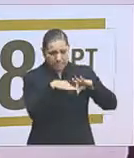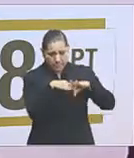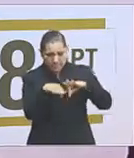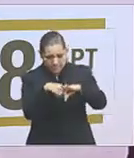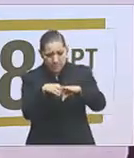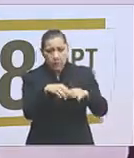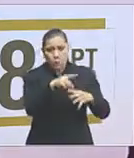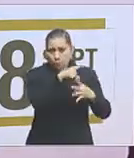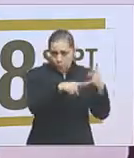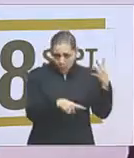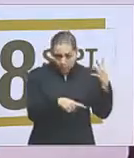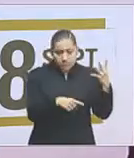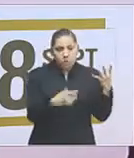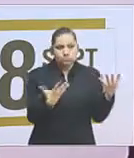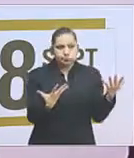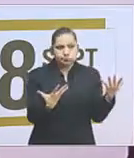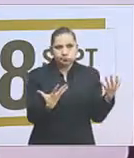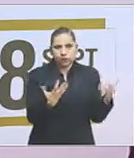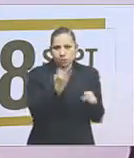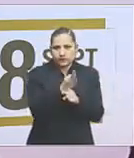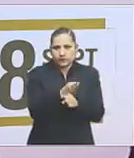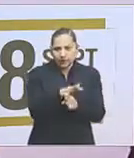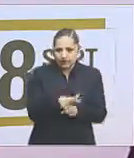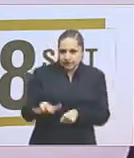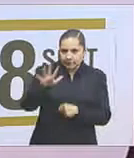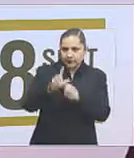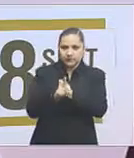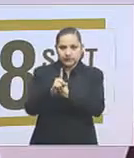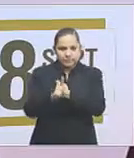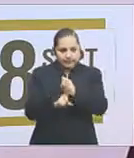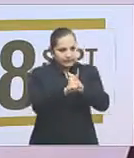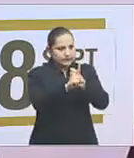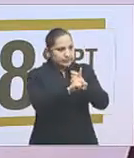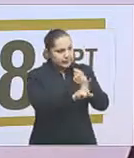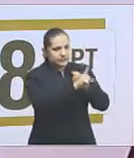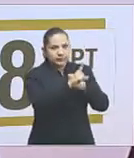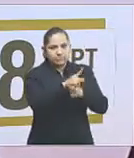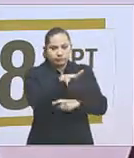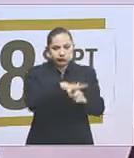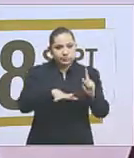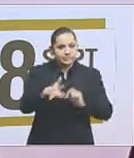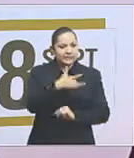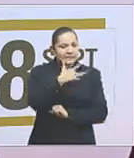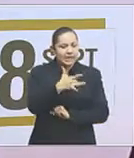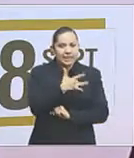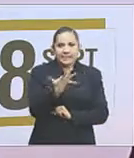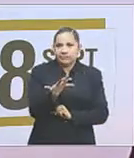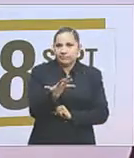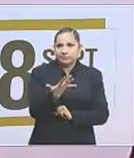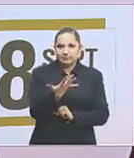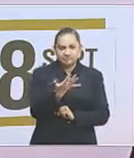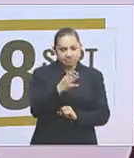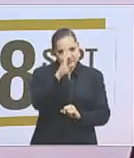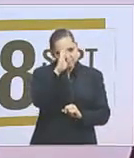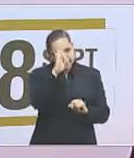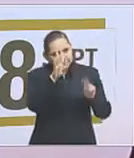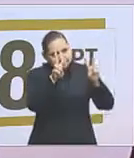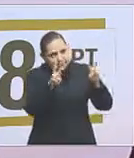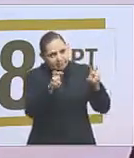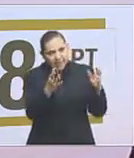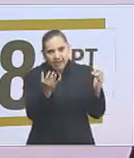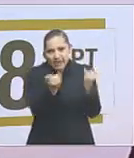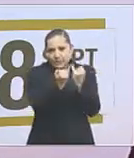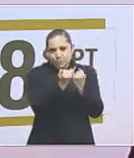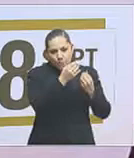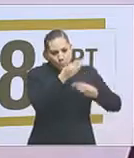en una en un clima que a veces pareciera ser hasta apocalíptico si me permiten la expresión